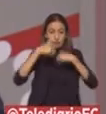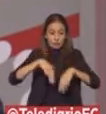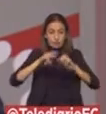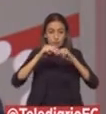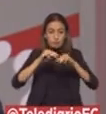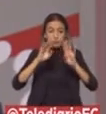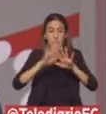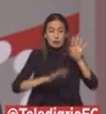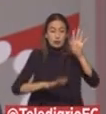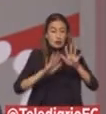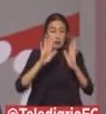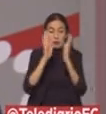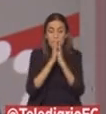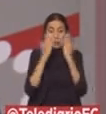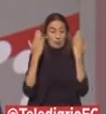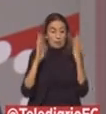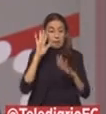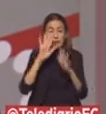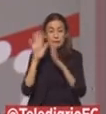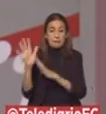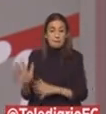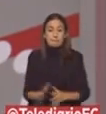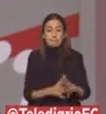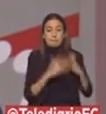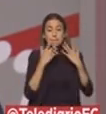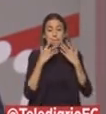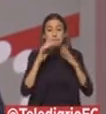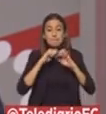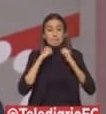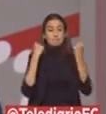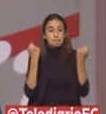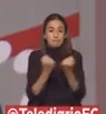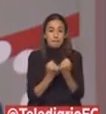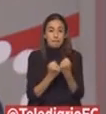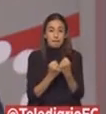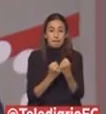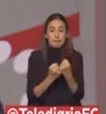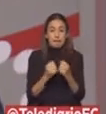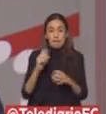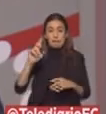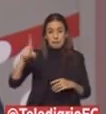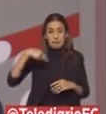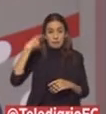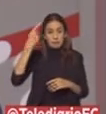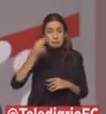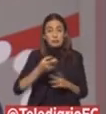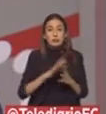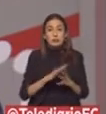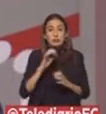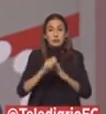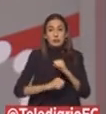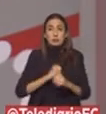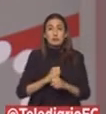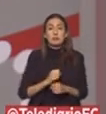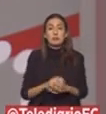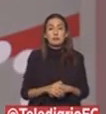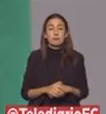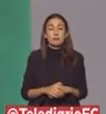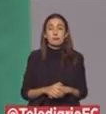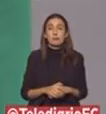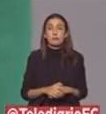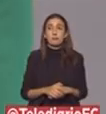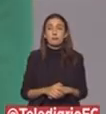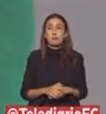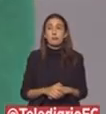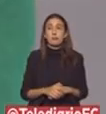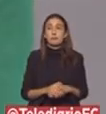acogida y mecanismos de inserción económica social dentro de los próximos dentro de los próximos años no bueno el